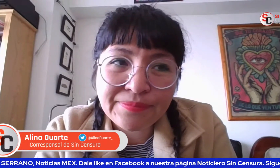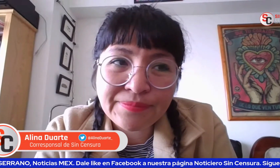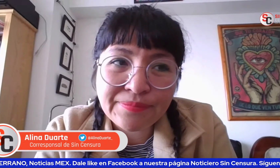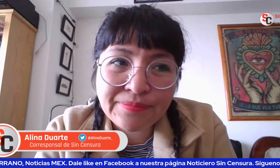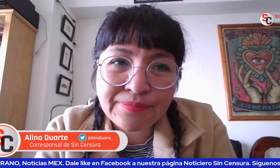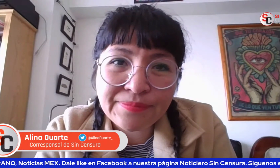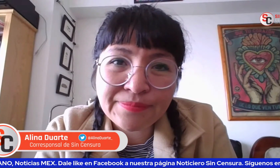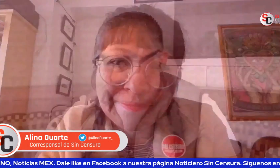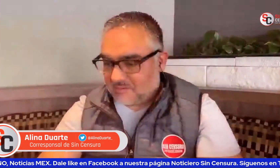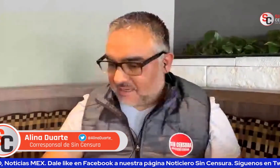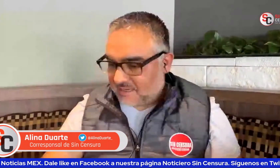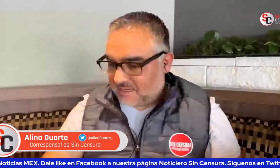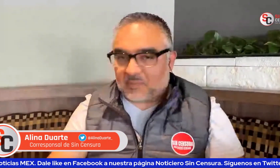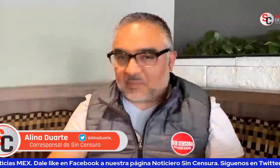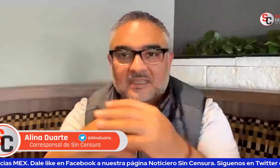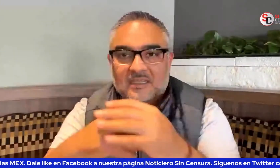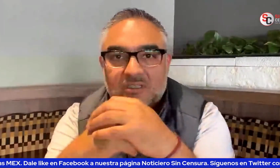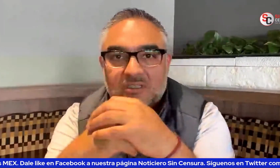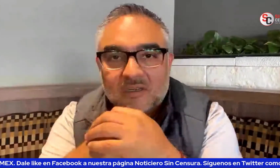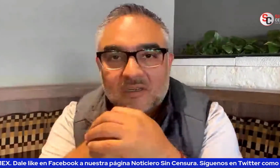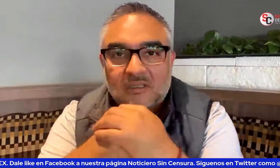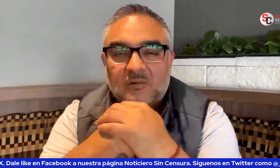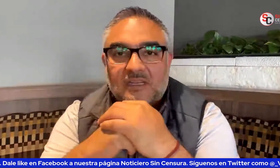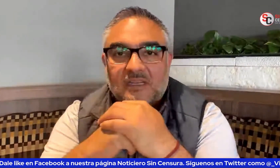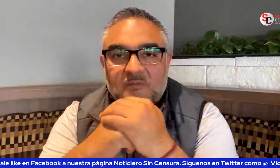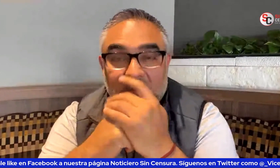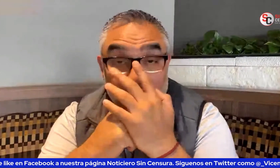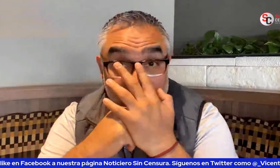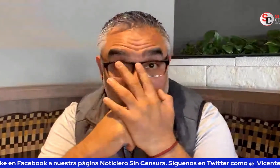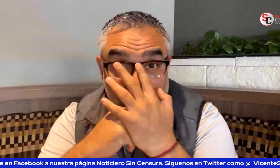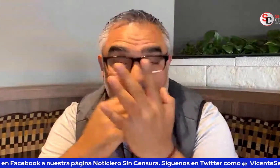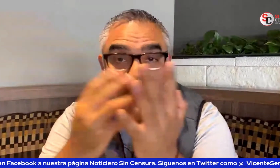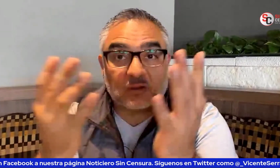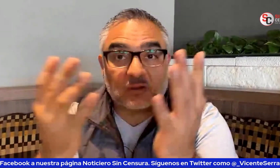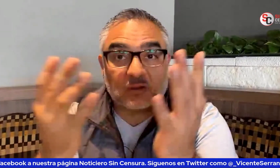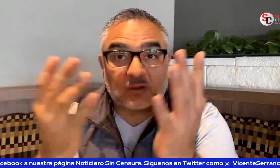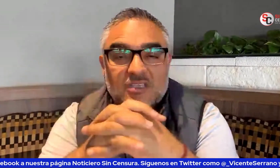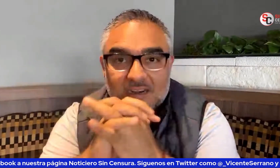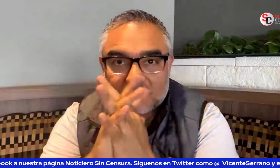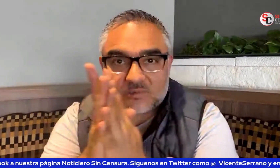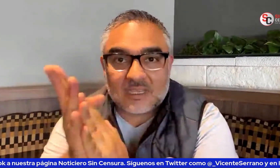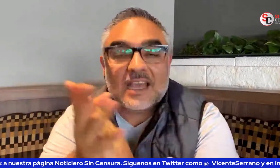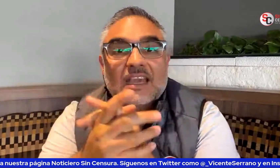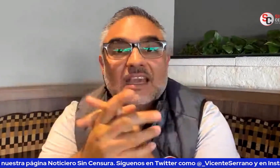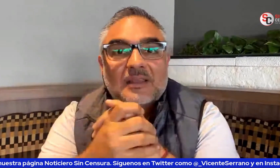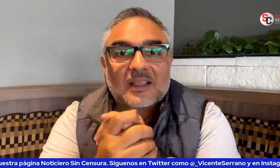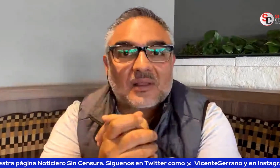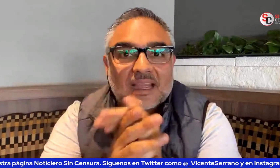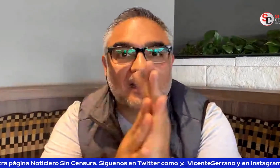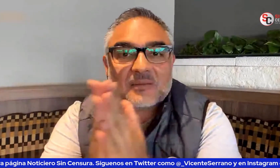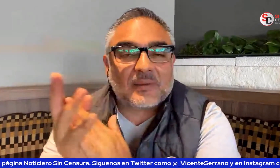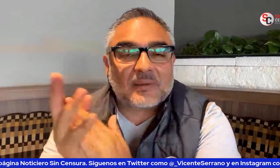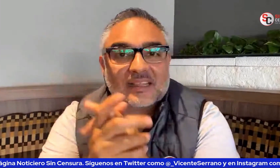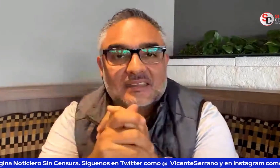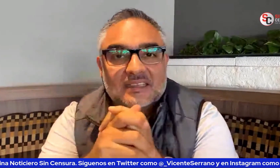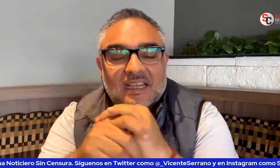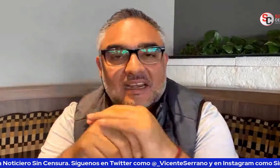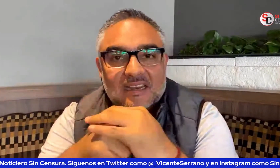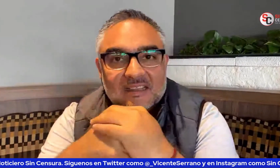Mi querida Lina, como siempre, es un placer coincidir contigo en este espacio libre como el viento. ¿Por qué no cerramos invitando a la